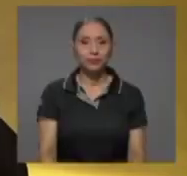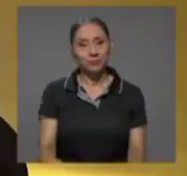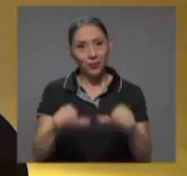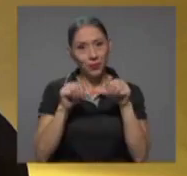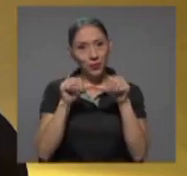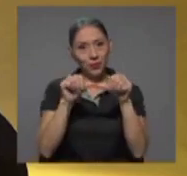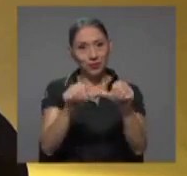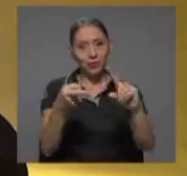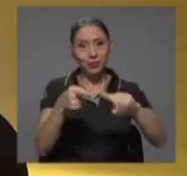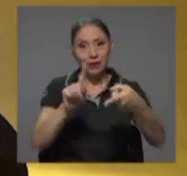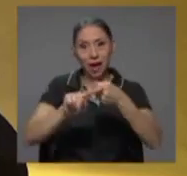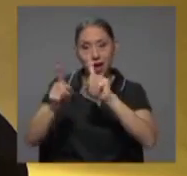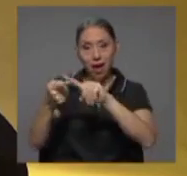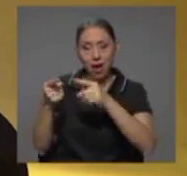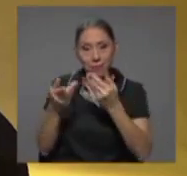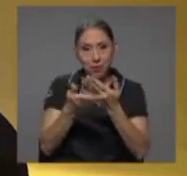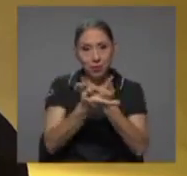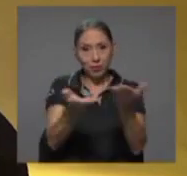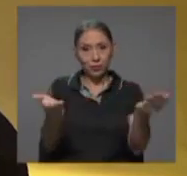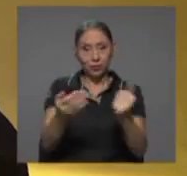Continuamos, amigas y amigos, escuchando